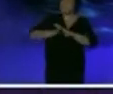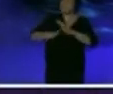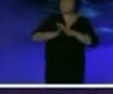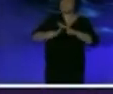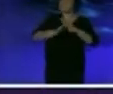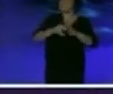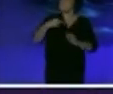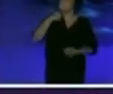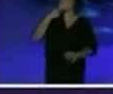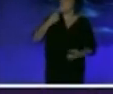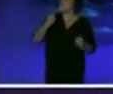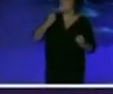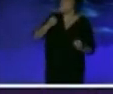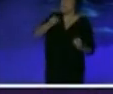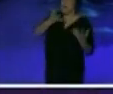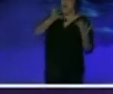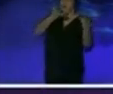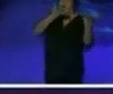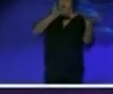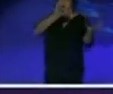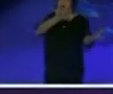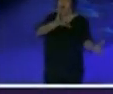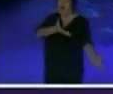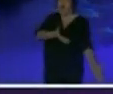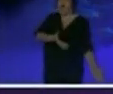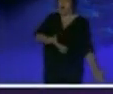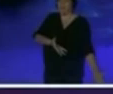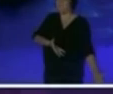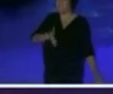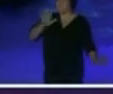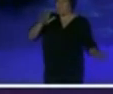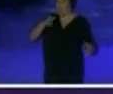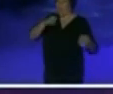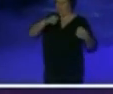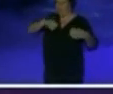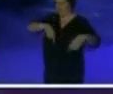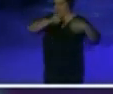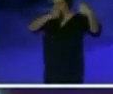alzando su voz y dando guerra.